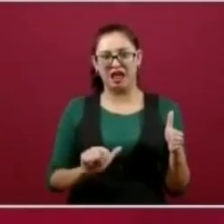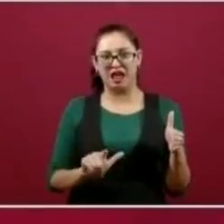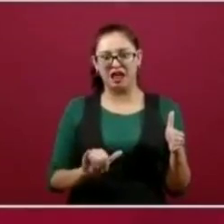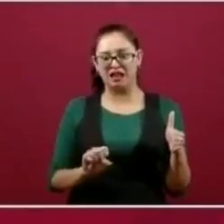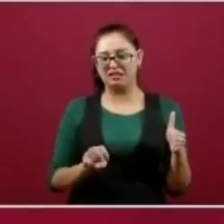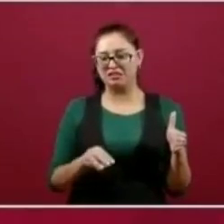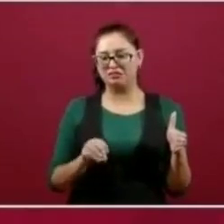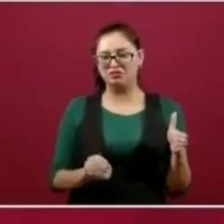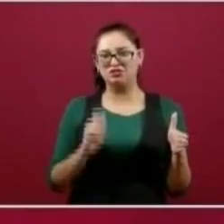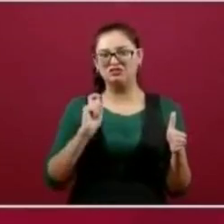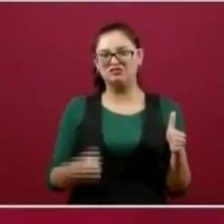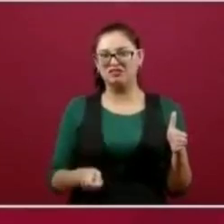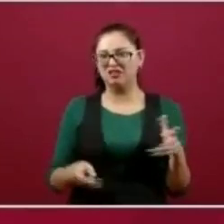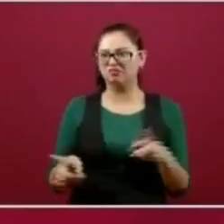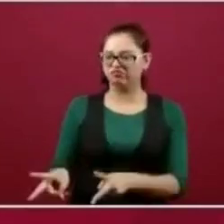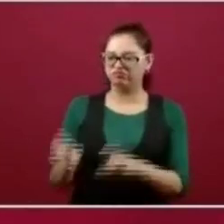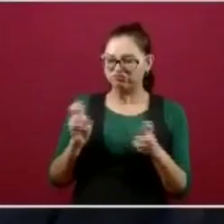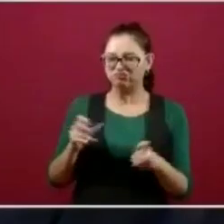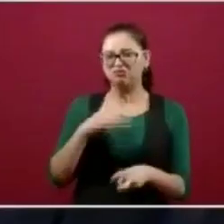de corrupción.